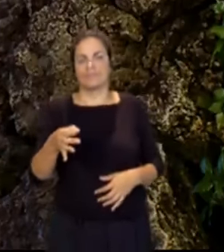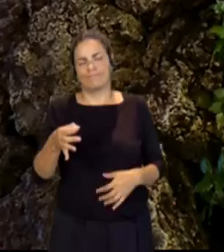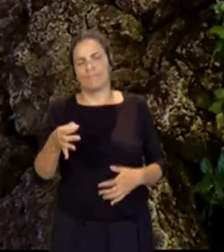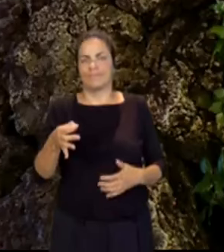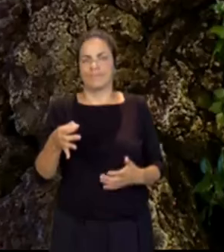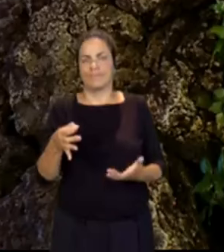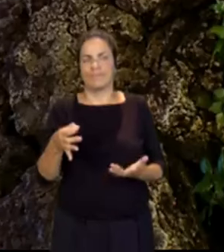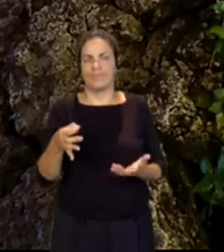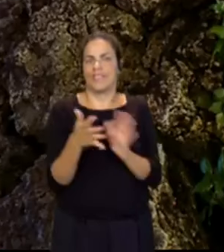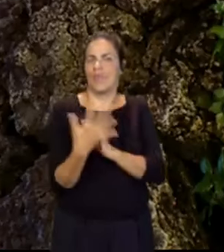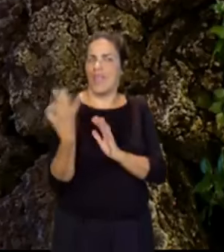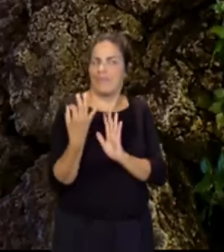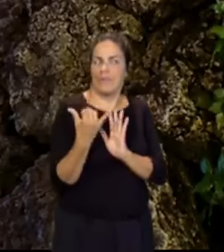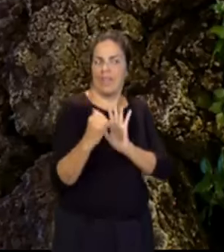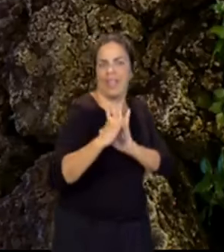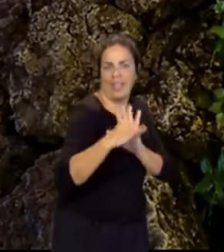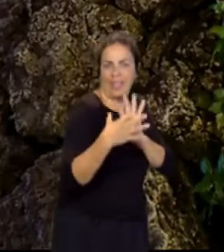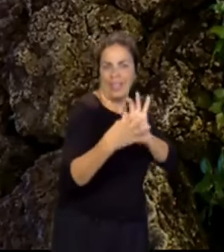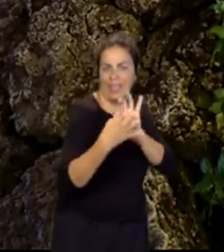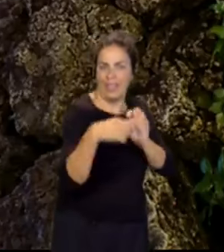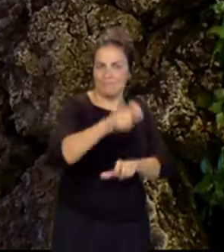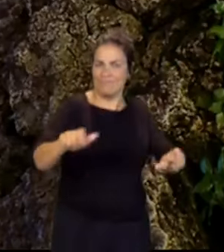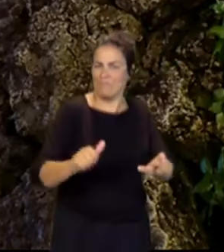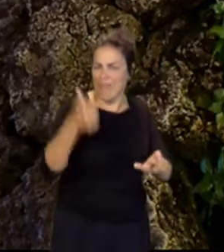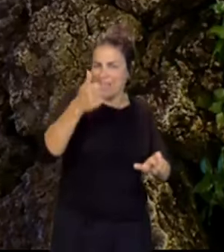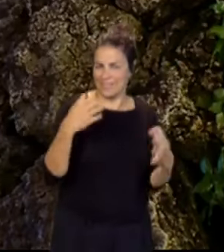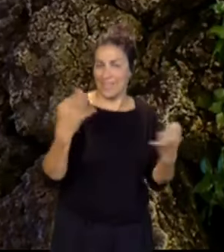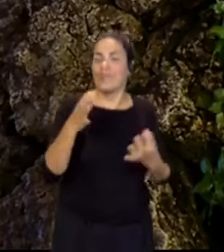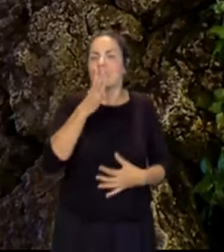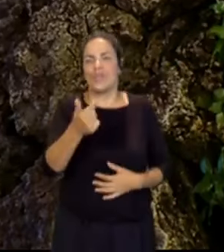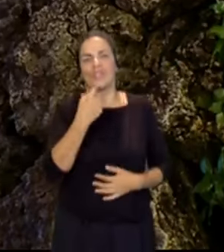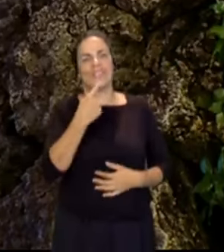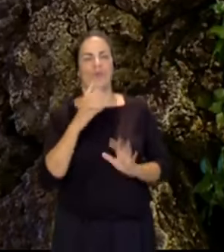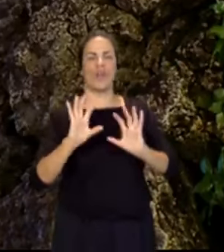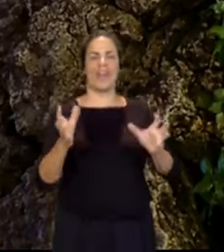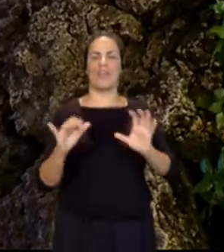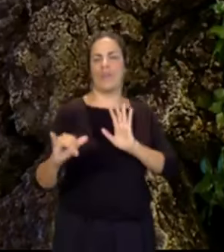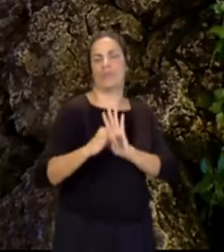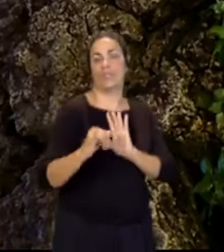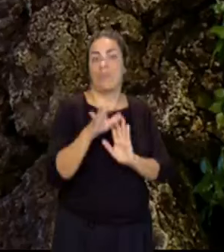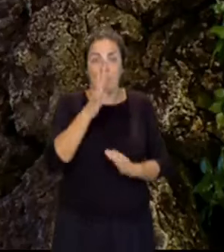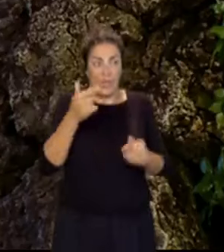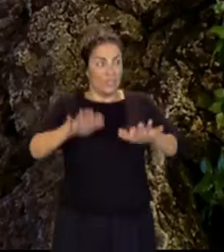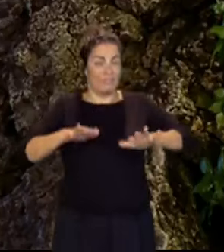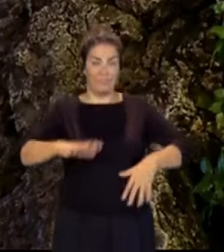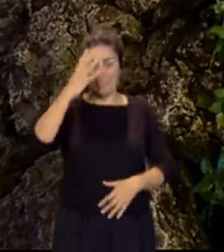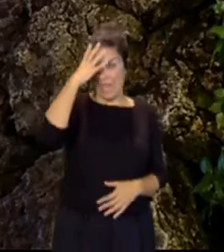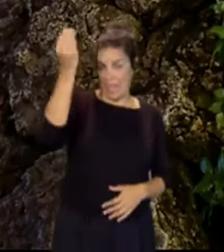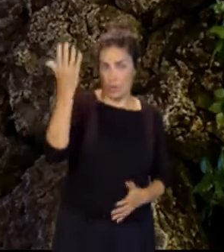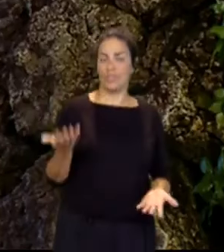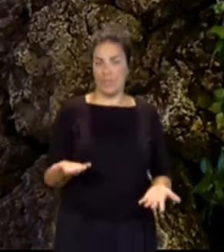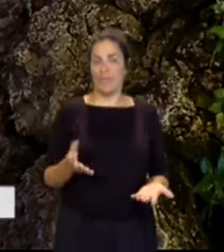más tenemos que estar más cerca no de de la gente por eso hablamos de esa radio de de proximidad por eso estamos aquí en lanzarote porque tenemos que estar